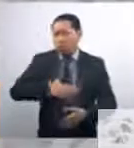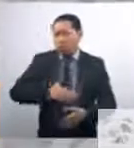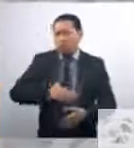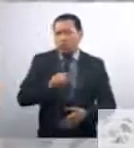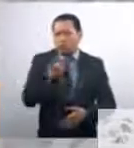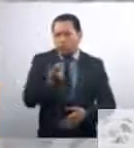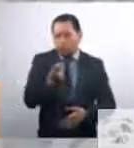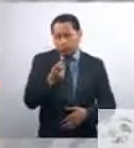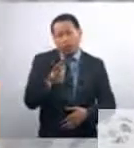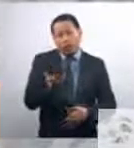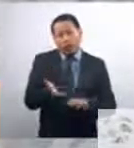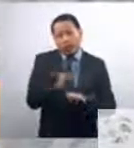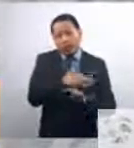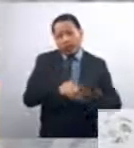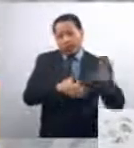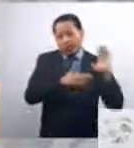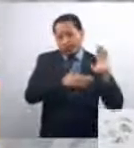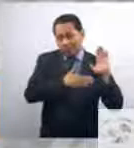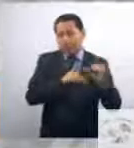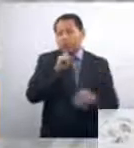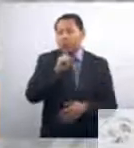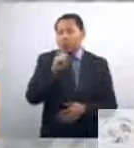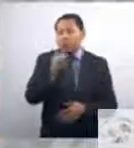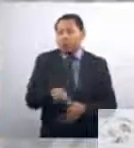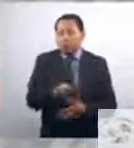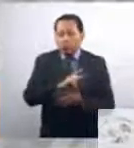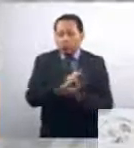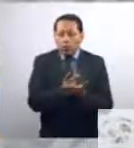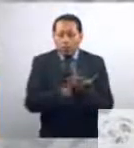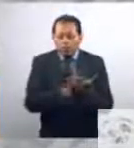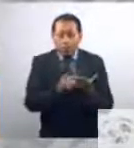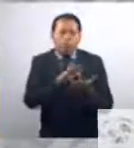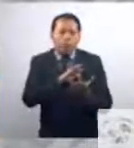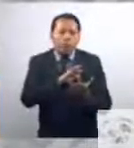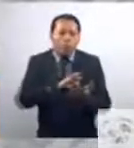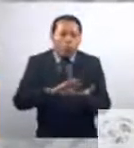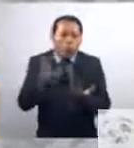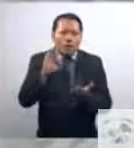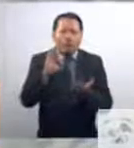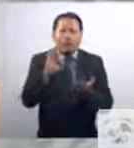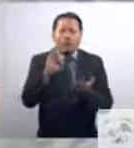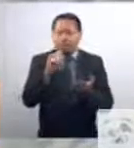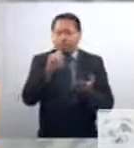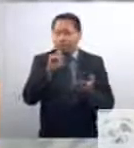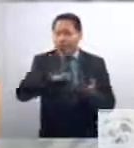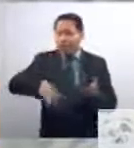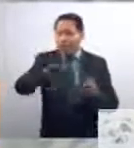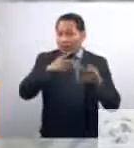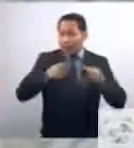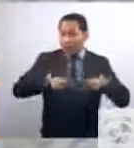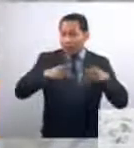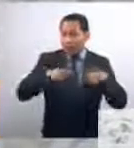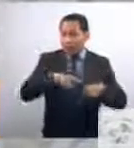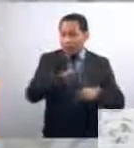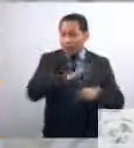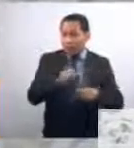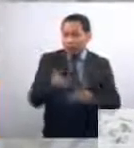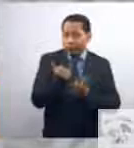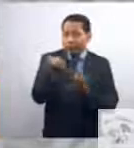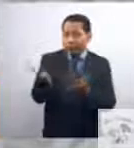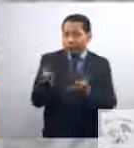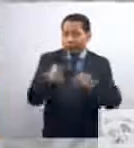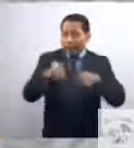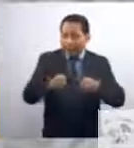esa ha sido la promesa. Y con este programa sea posible llevar a la población leche de calidad con